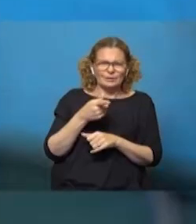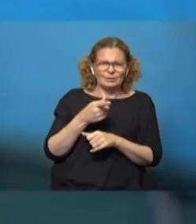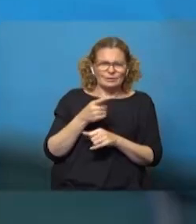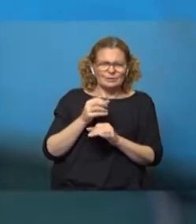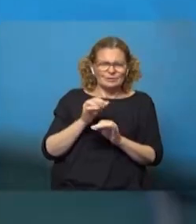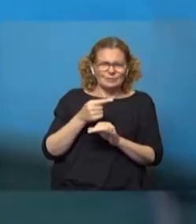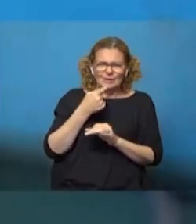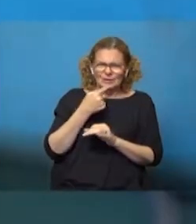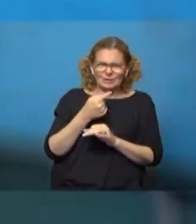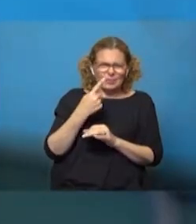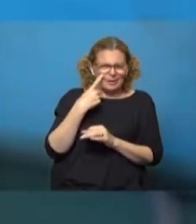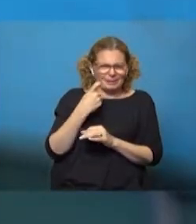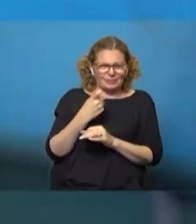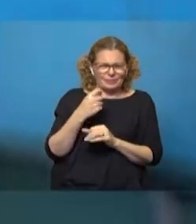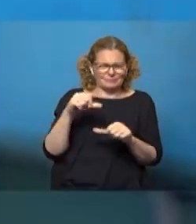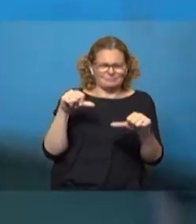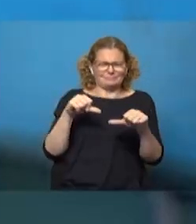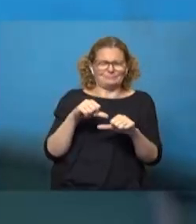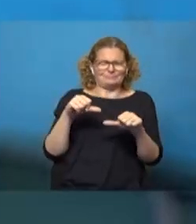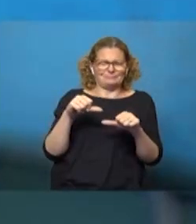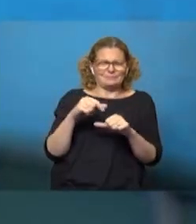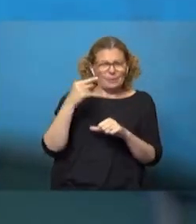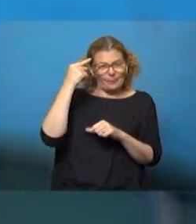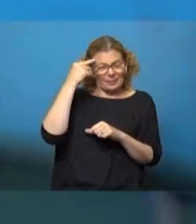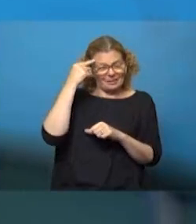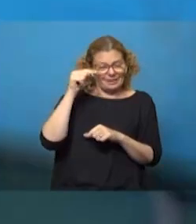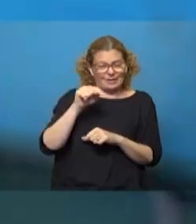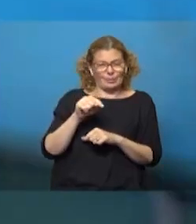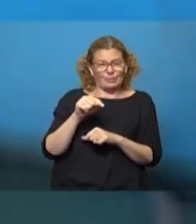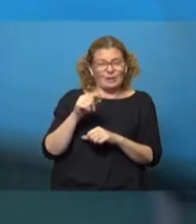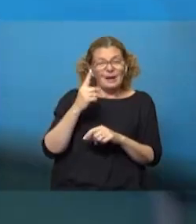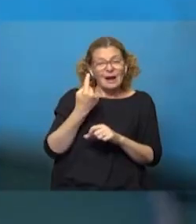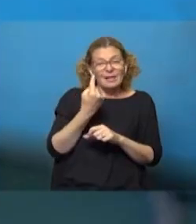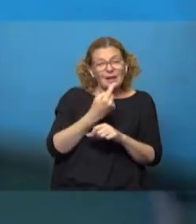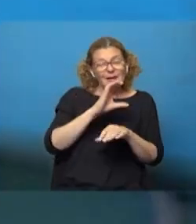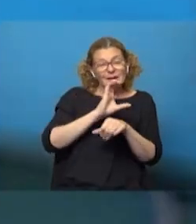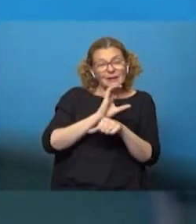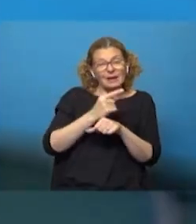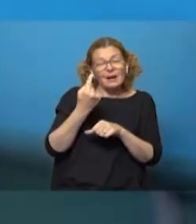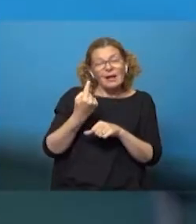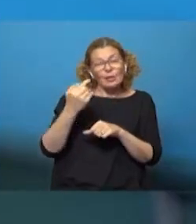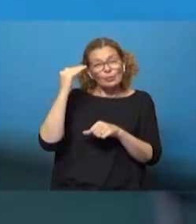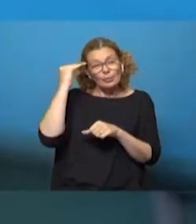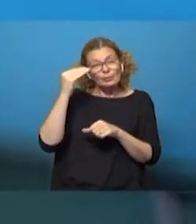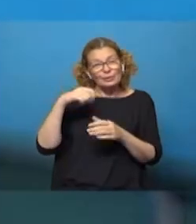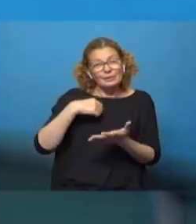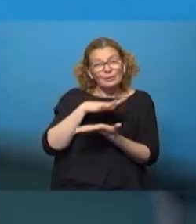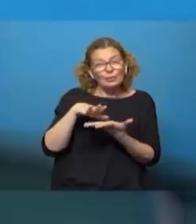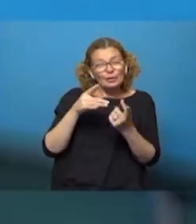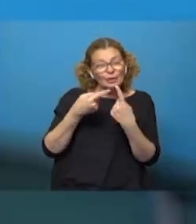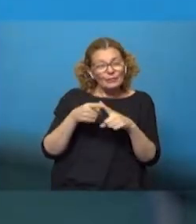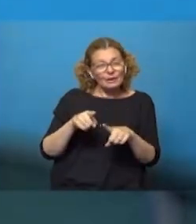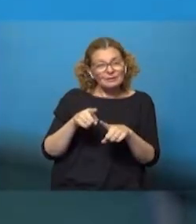alcanza con que lo diga para darse cuenta lo absurdo que es pensar eso cada clase cada docente son situaciones diferentes